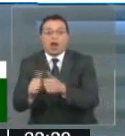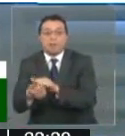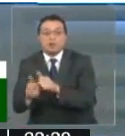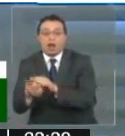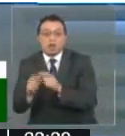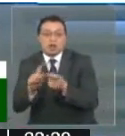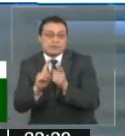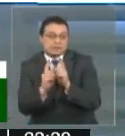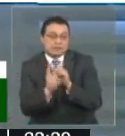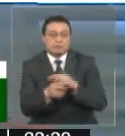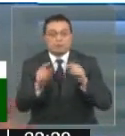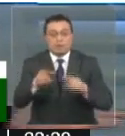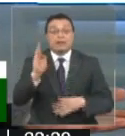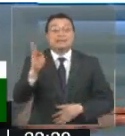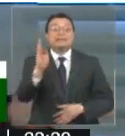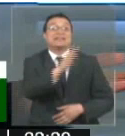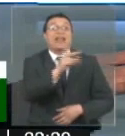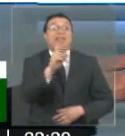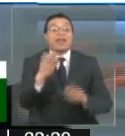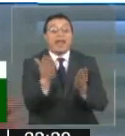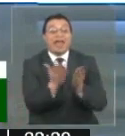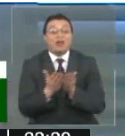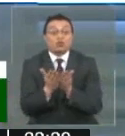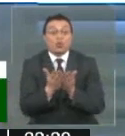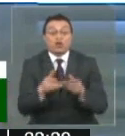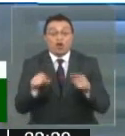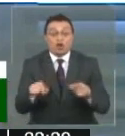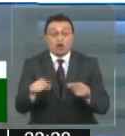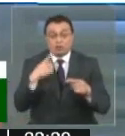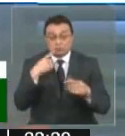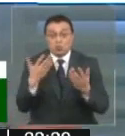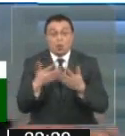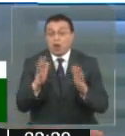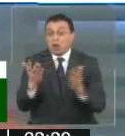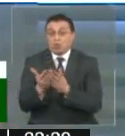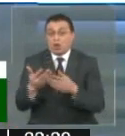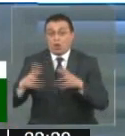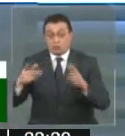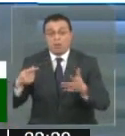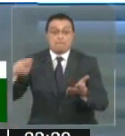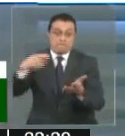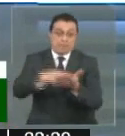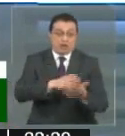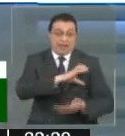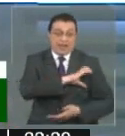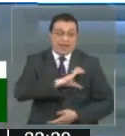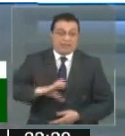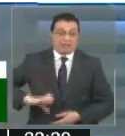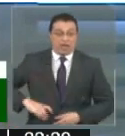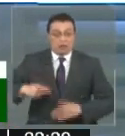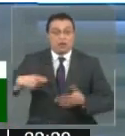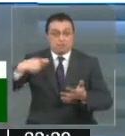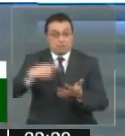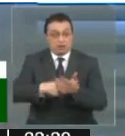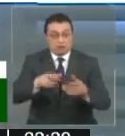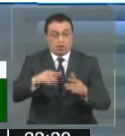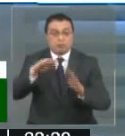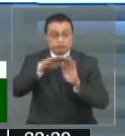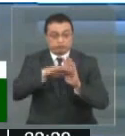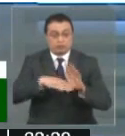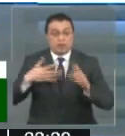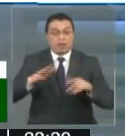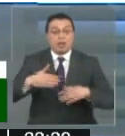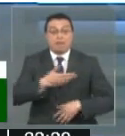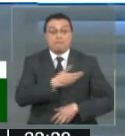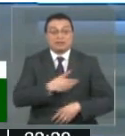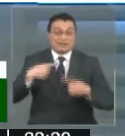consiste el programa? El programa Gira Estudio, como cualquier gira de estudio de estudiantes, que es subvencionado por el Estado. Esto es un programa que nació en el gobierno